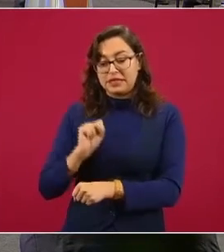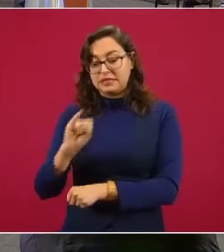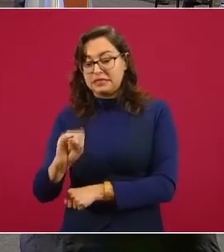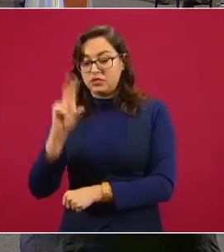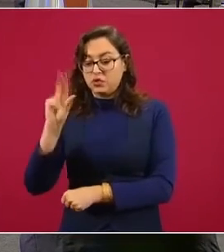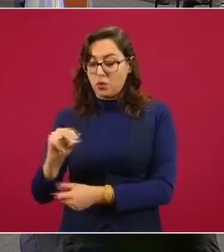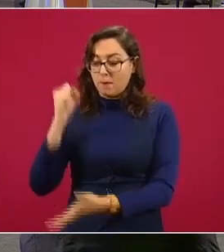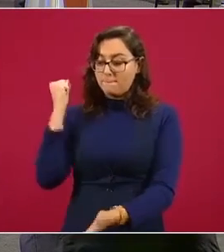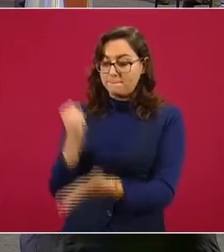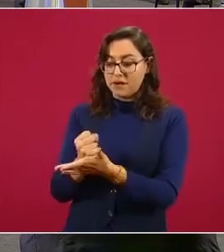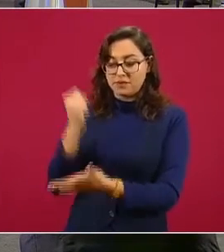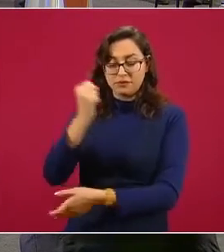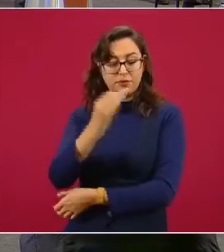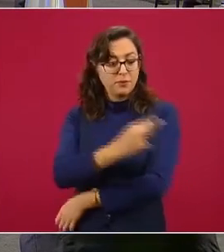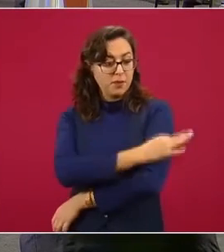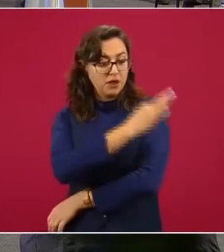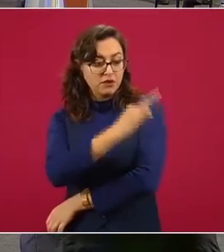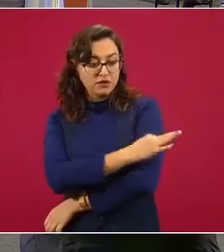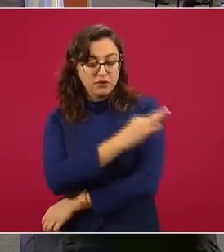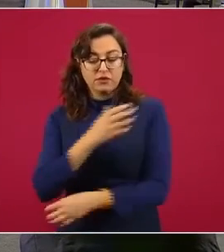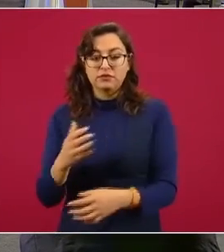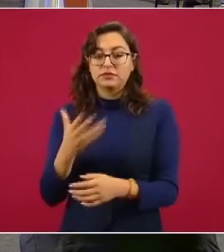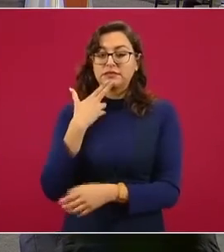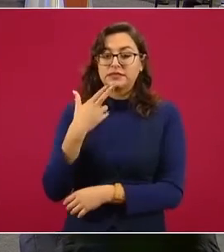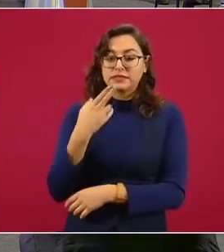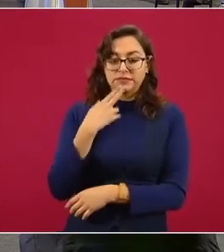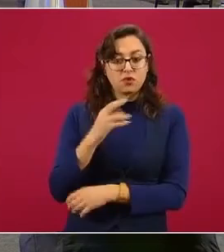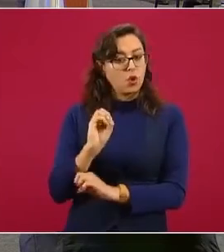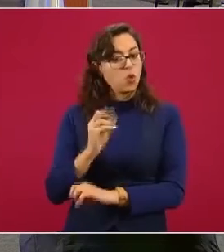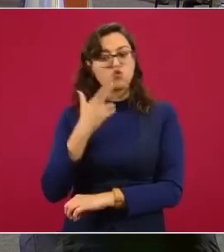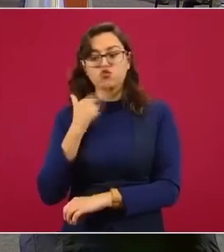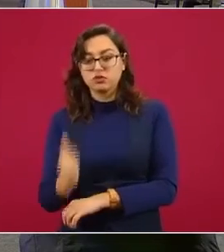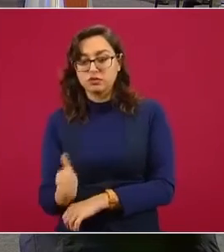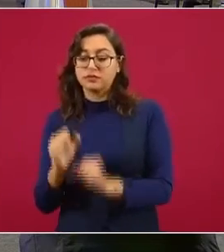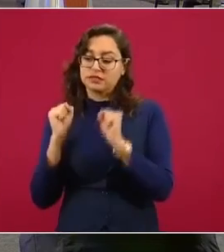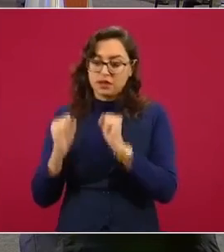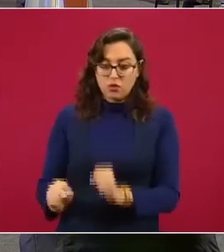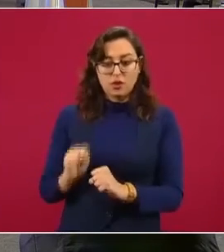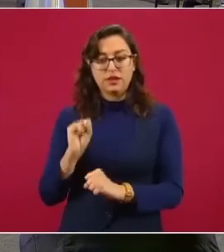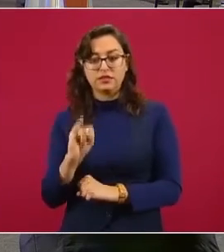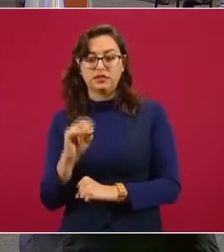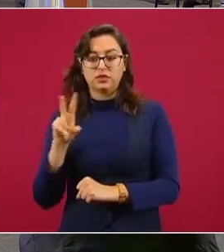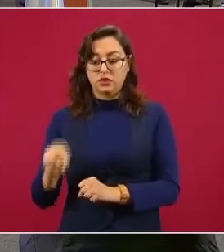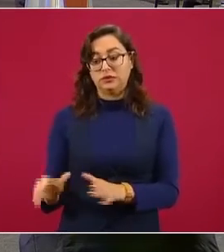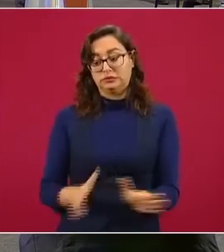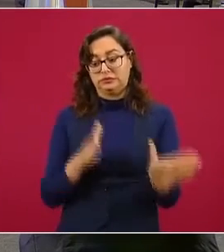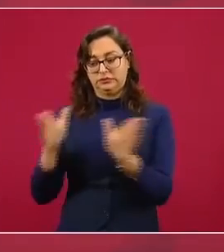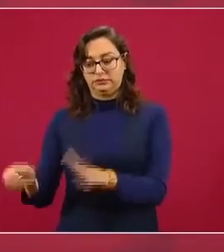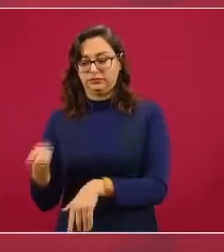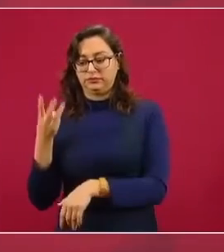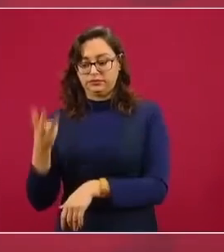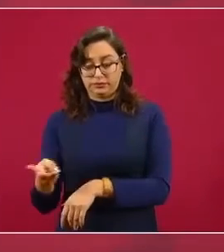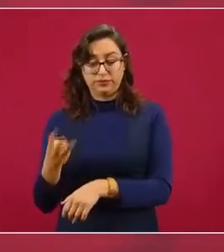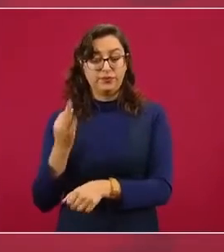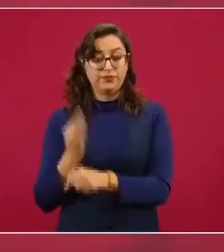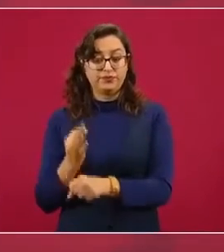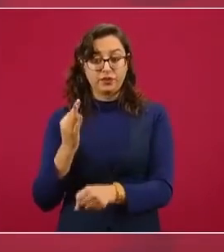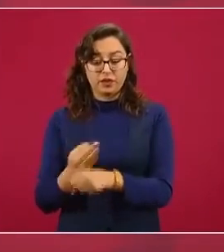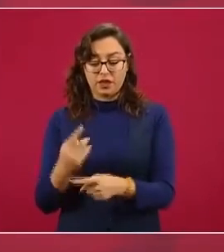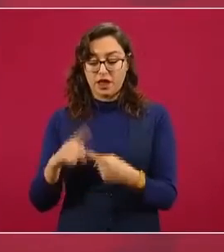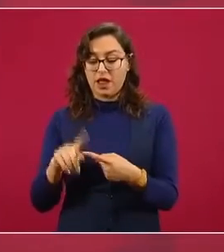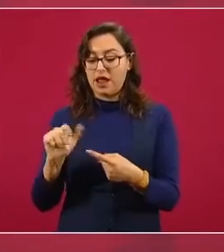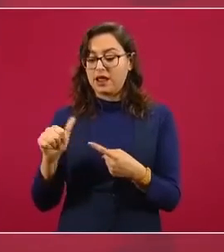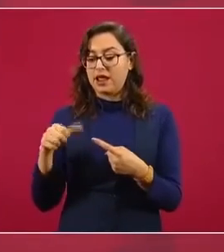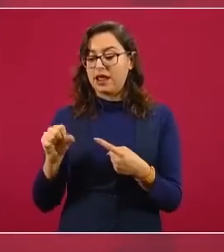autoridad regulatoria si una vacuna funciona o no funciona, si es segura o no es segura. Entonces, en curso está CanSino,